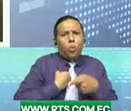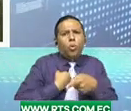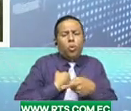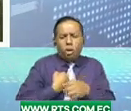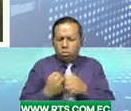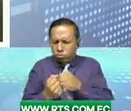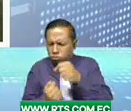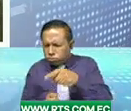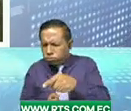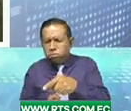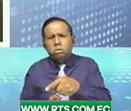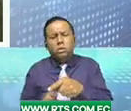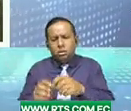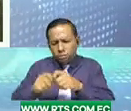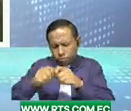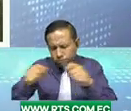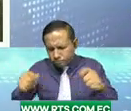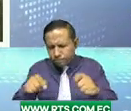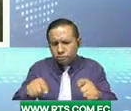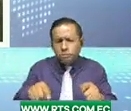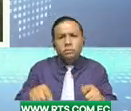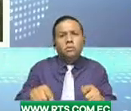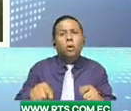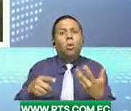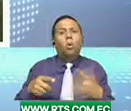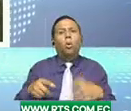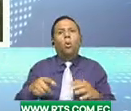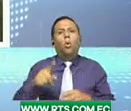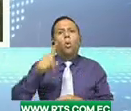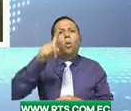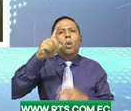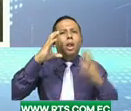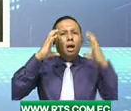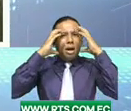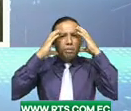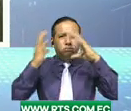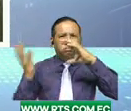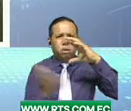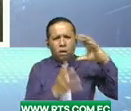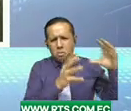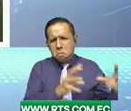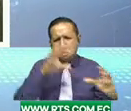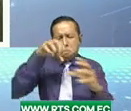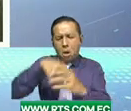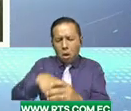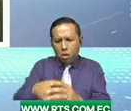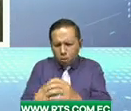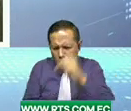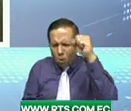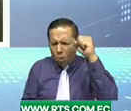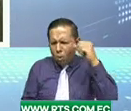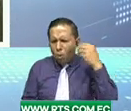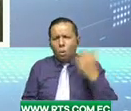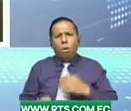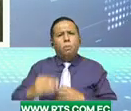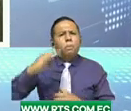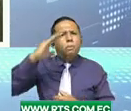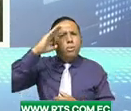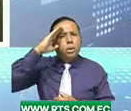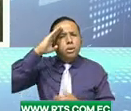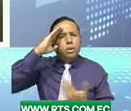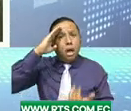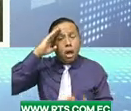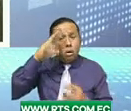podido localizar dentro de ella es precisamente una cabeza humana. Entonces, eso es algo que la policía deberá investigar